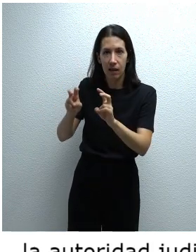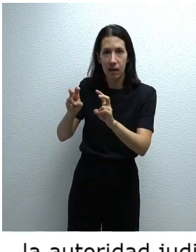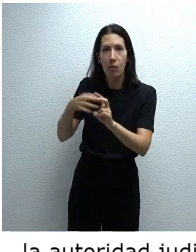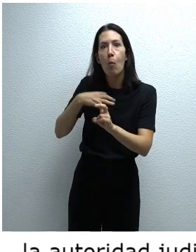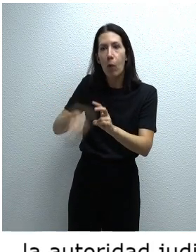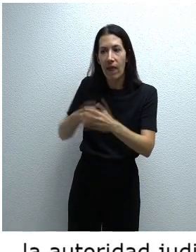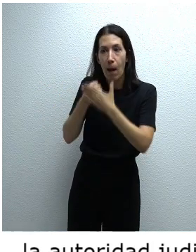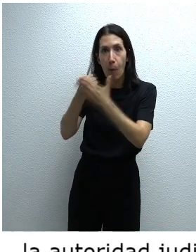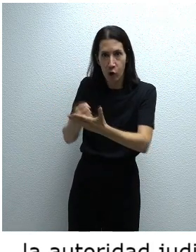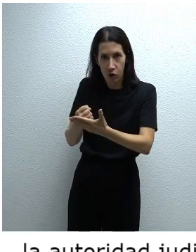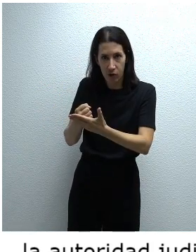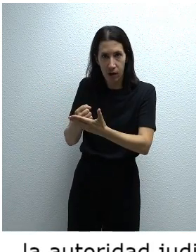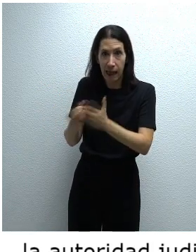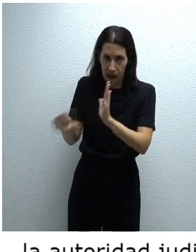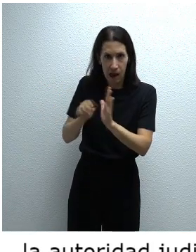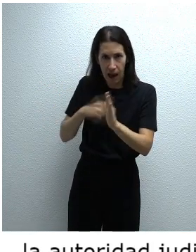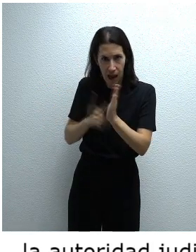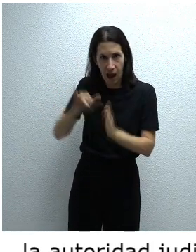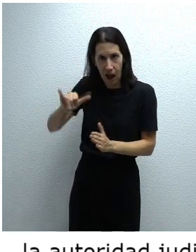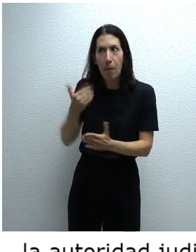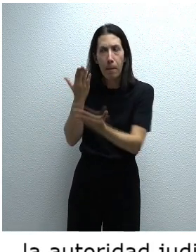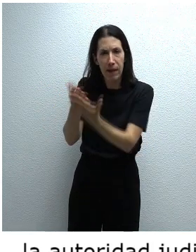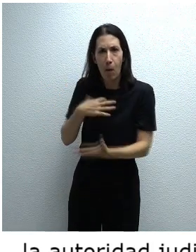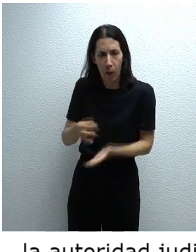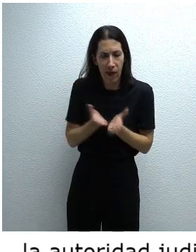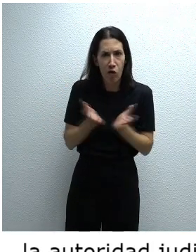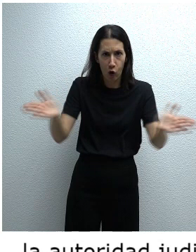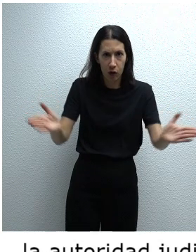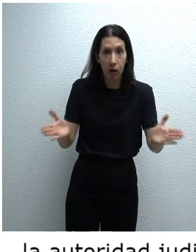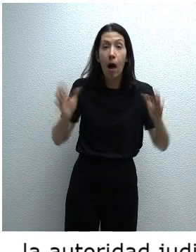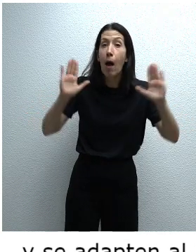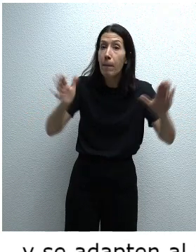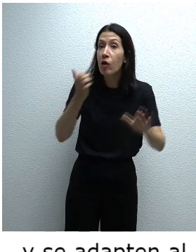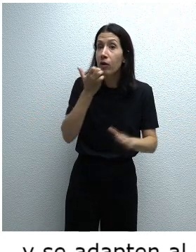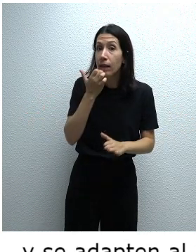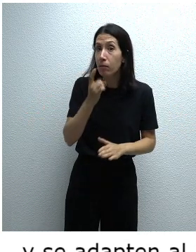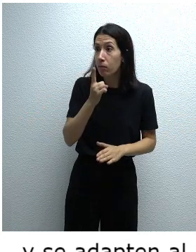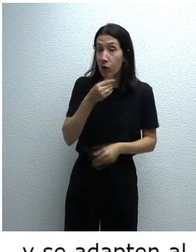y asistencia que establece la ley. Aun en aquellos supuestos en que no se demande